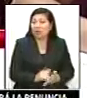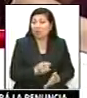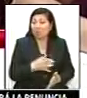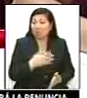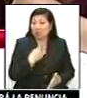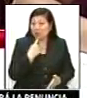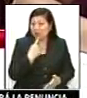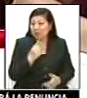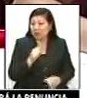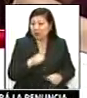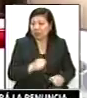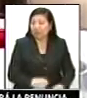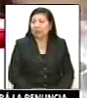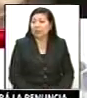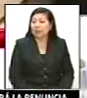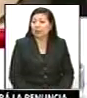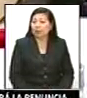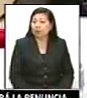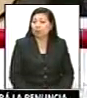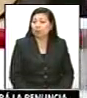puede catalogar.